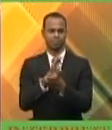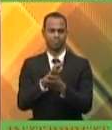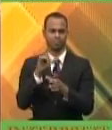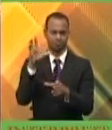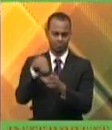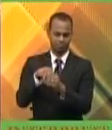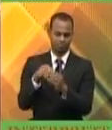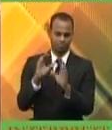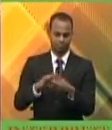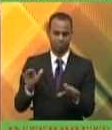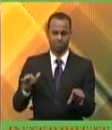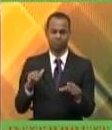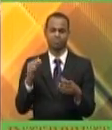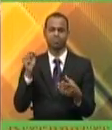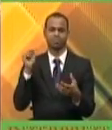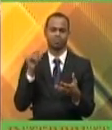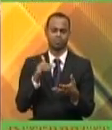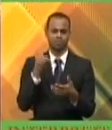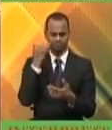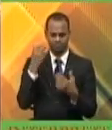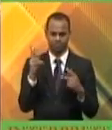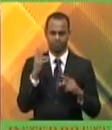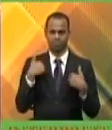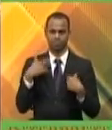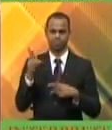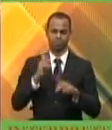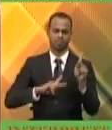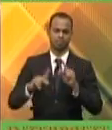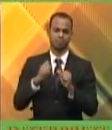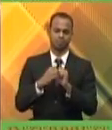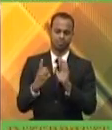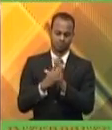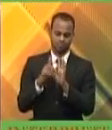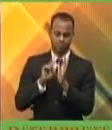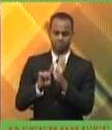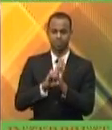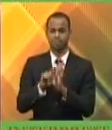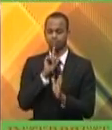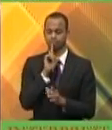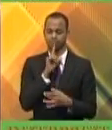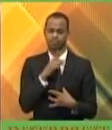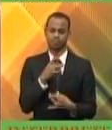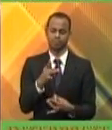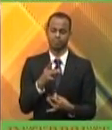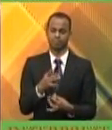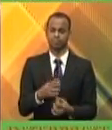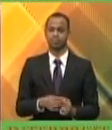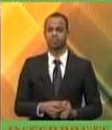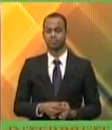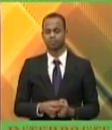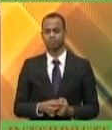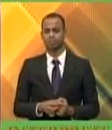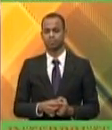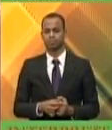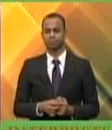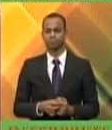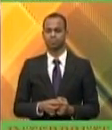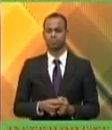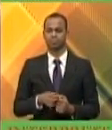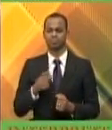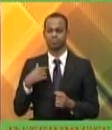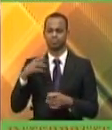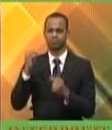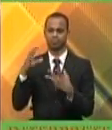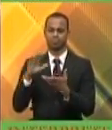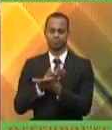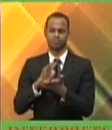donde están sus hijos y vean si hay personas con discapacidad es muy interesante yo lo he visto yo le doy vuelta